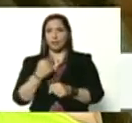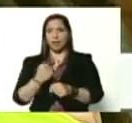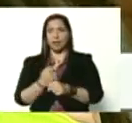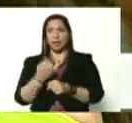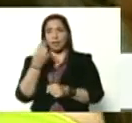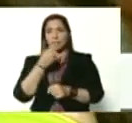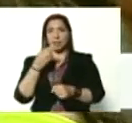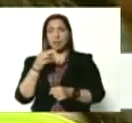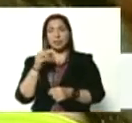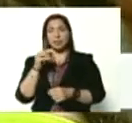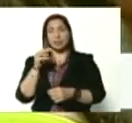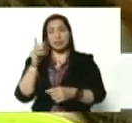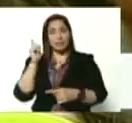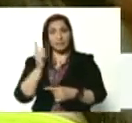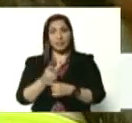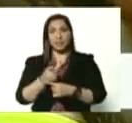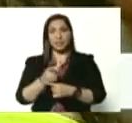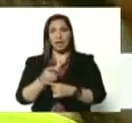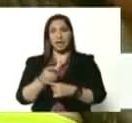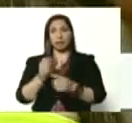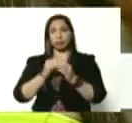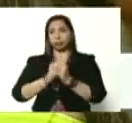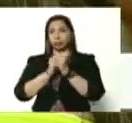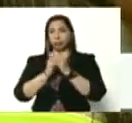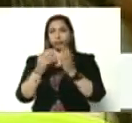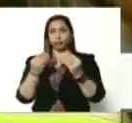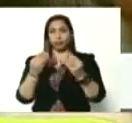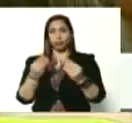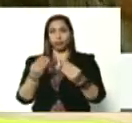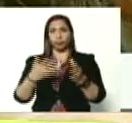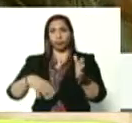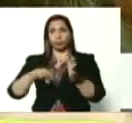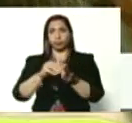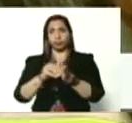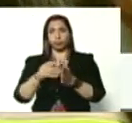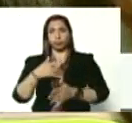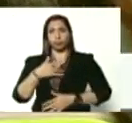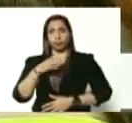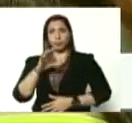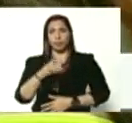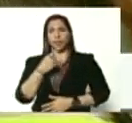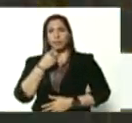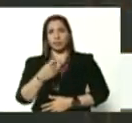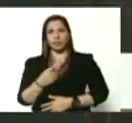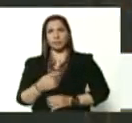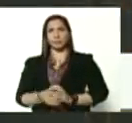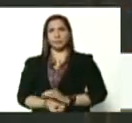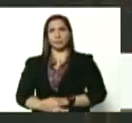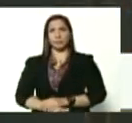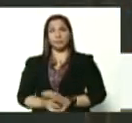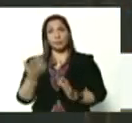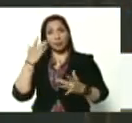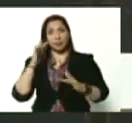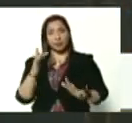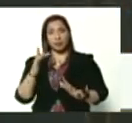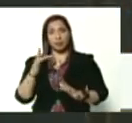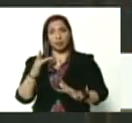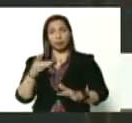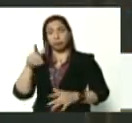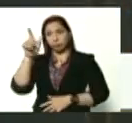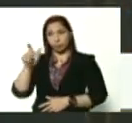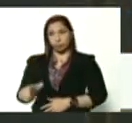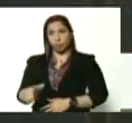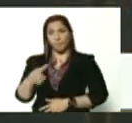mucho para que surge una posición patriótica que yo lo voy a decir comienza a sufrir pareciera una posición patriótica en nuestro país